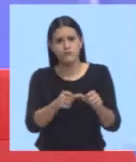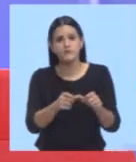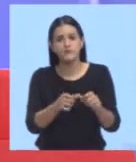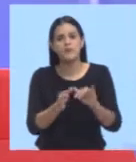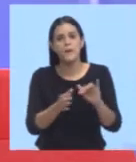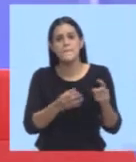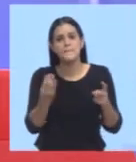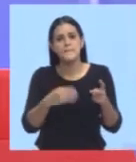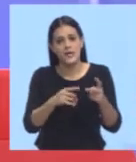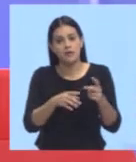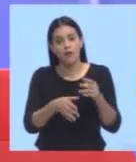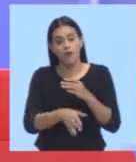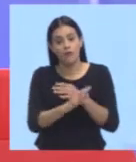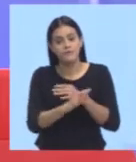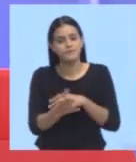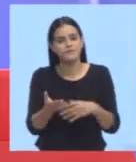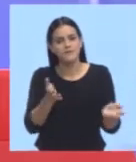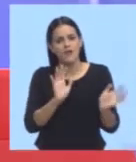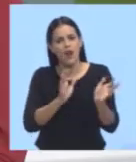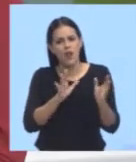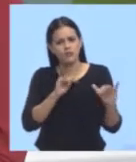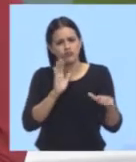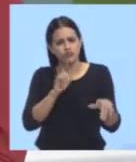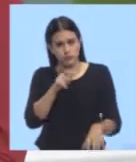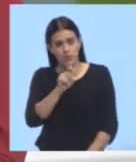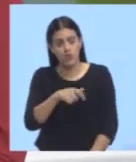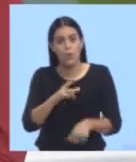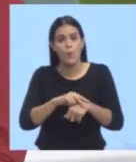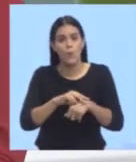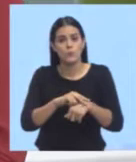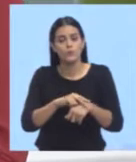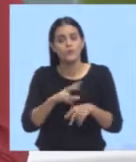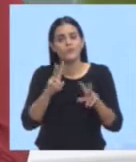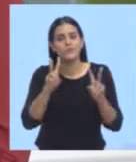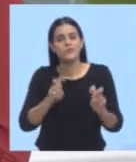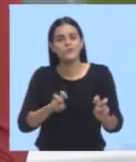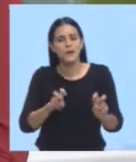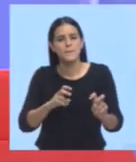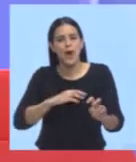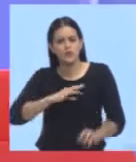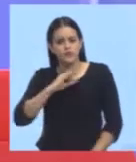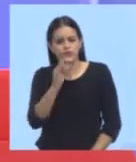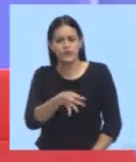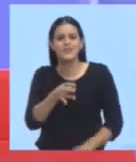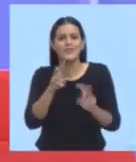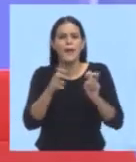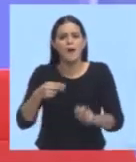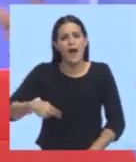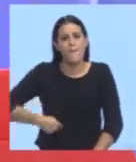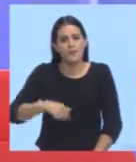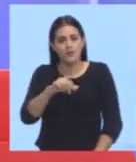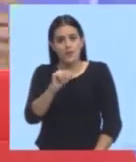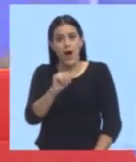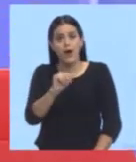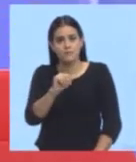bien seguimos con más vamos a seguir conversando con manu gene landaeta infectólogo con quien estamos conversando sobre la hepatitis a